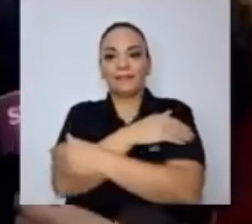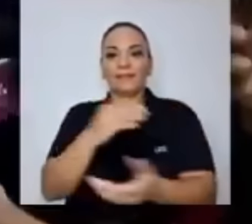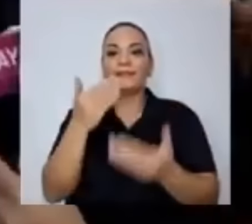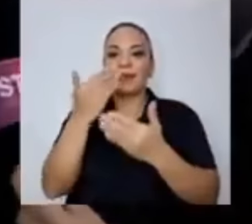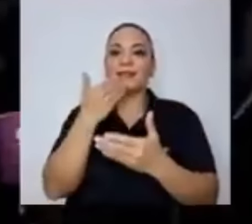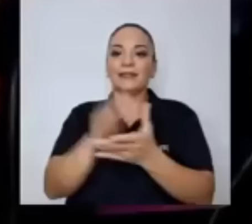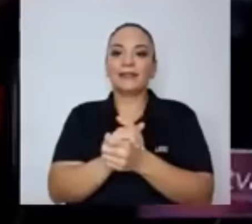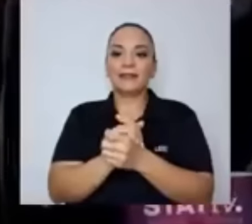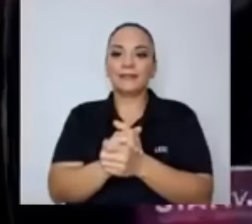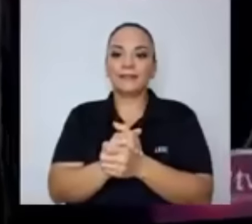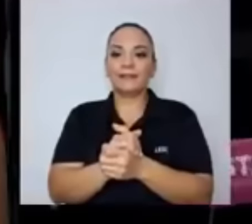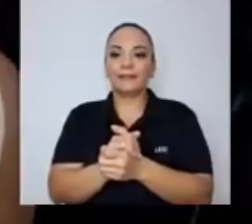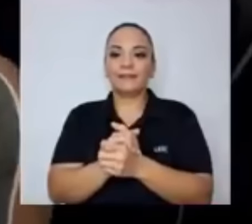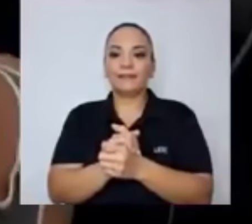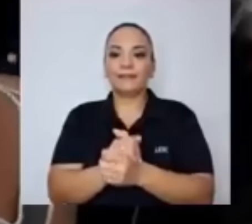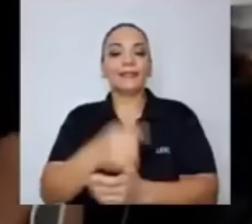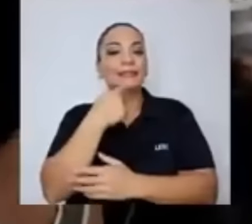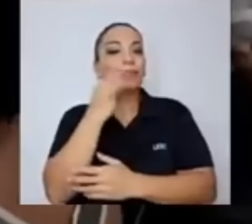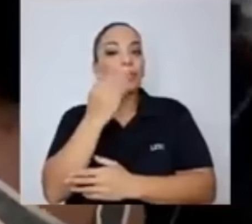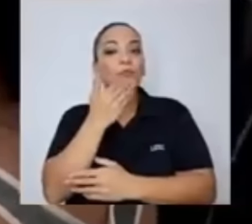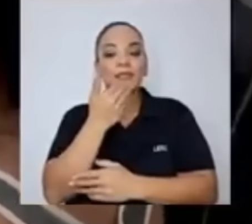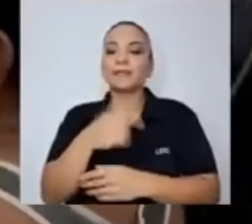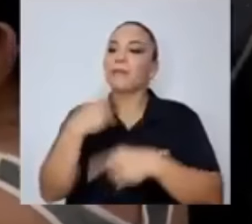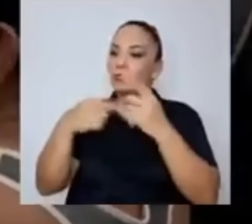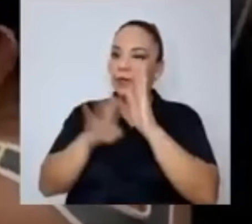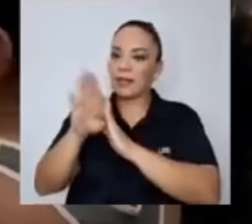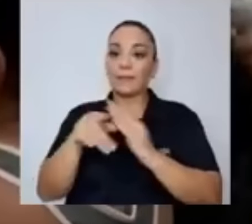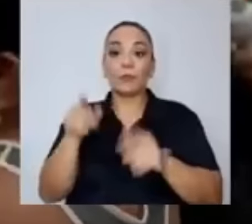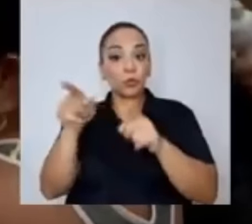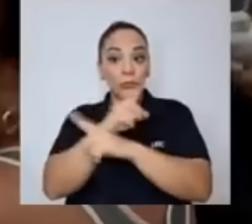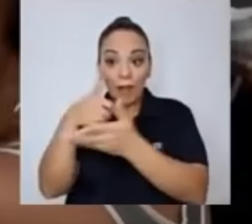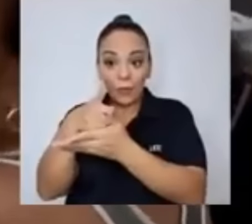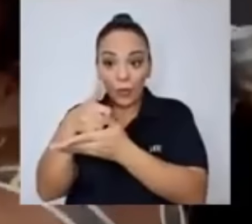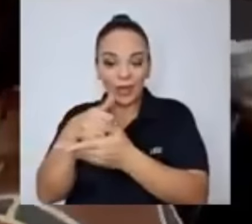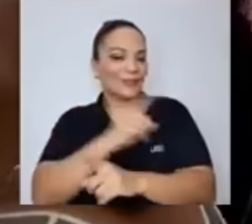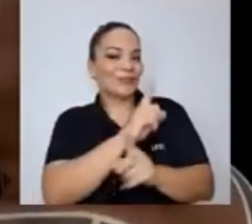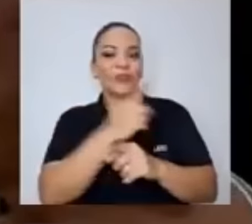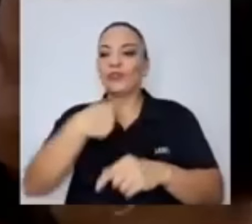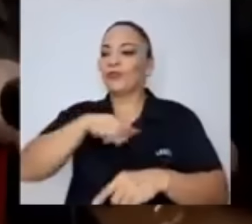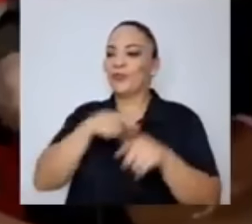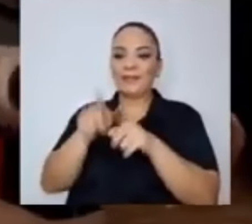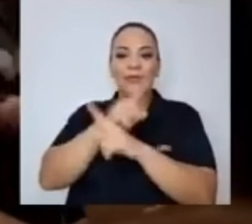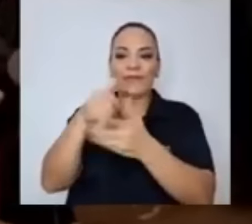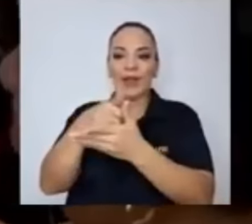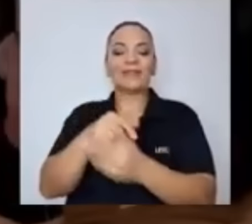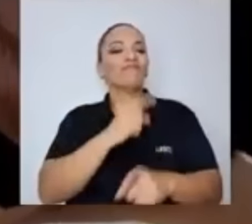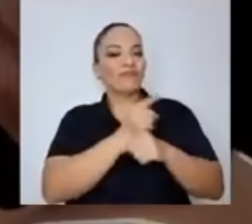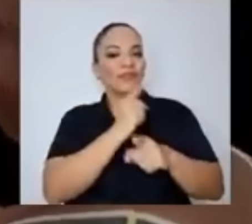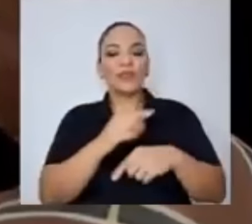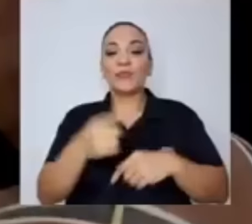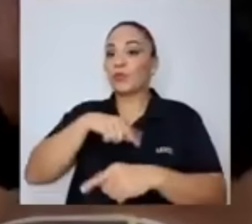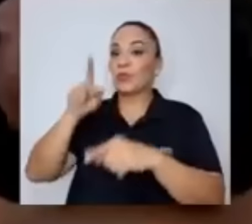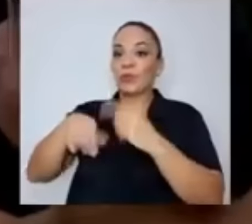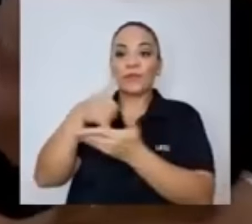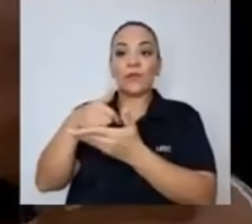Bueno, bueno, muchas gracias. Vamos para adelante, ¿verdad? Así es. ¿Usted no va a aflojar? No. Nosotros tampoco. Así es. No le podemos aflojar a